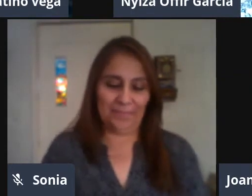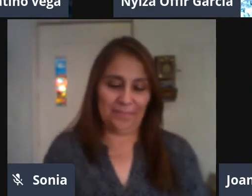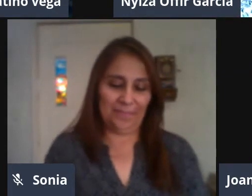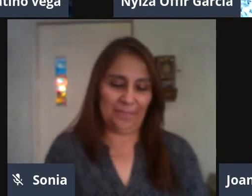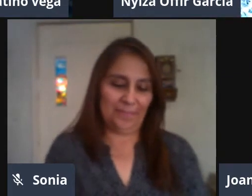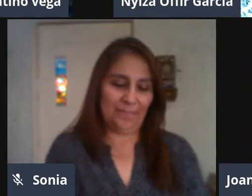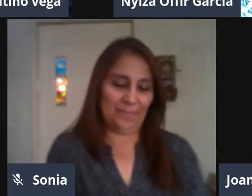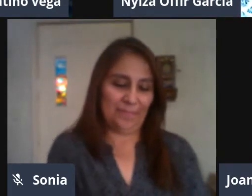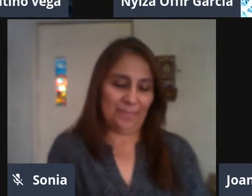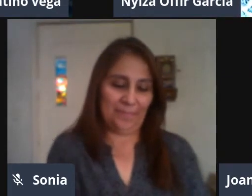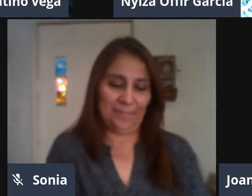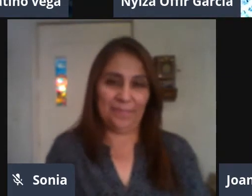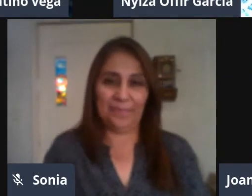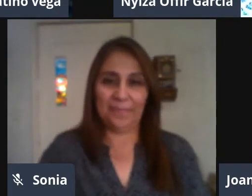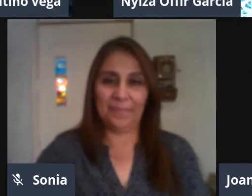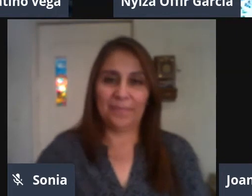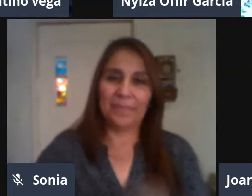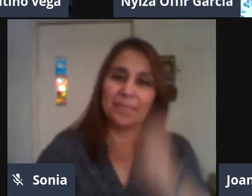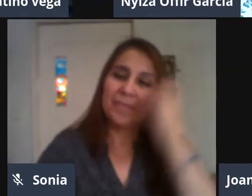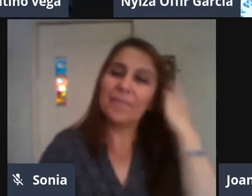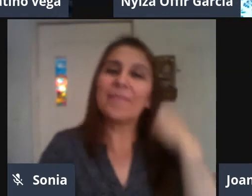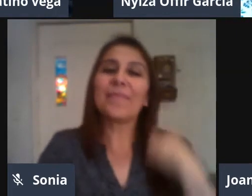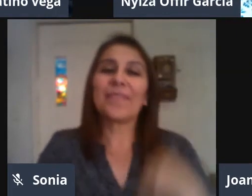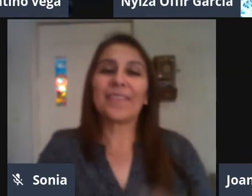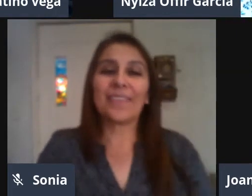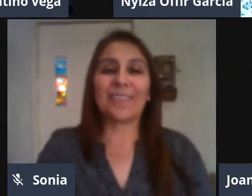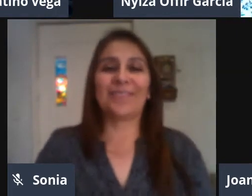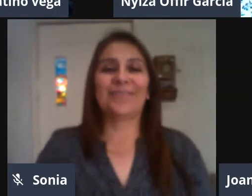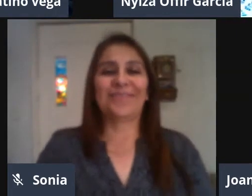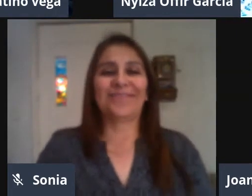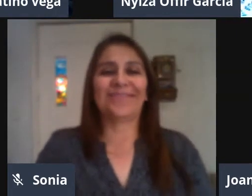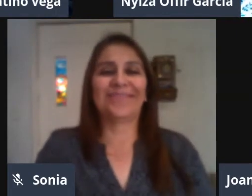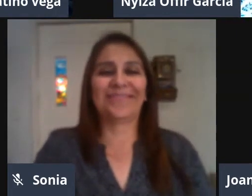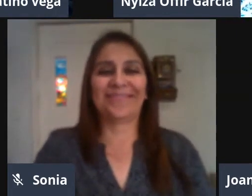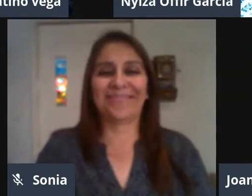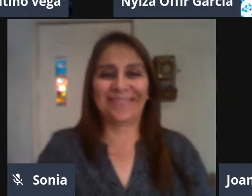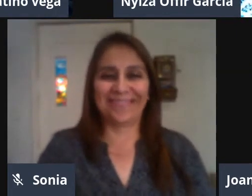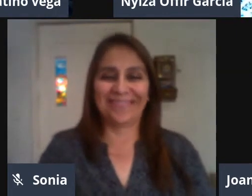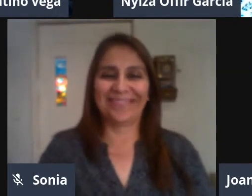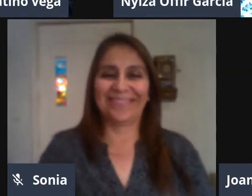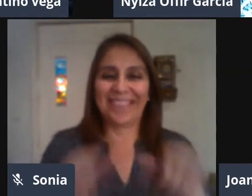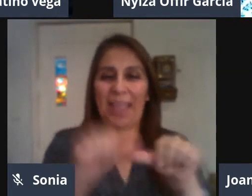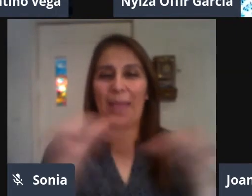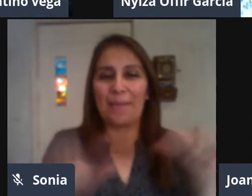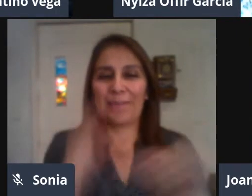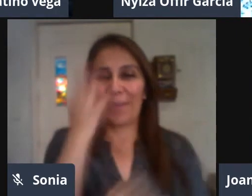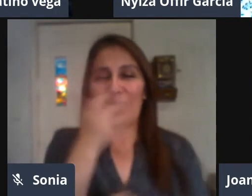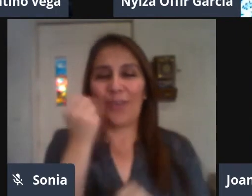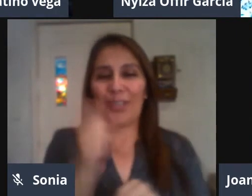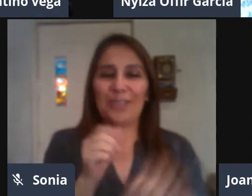y de costales que te dice estamos el amor